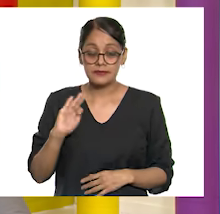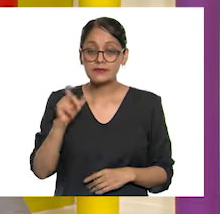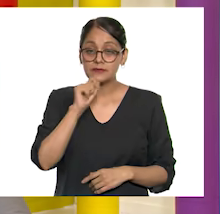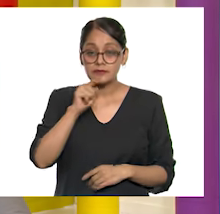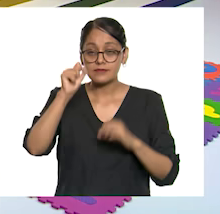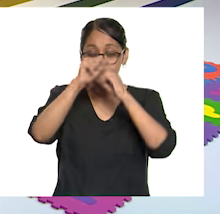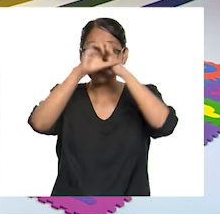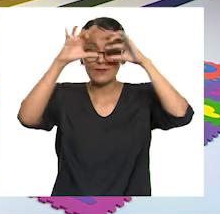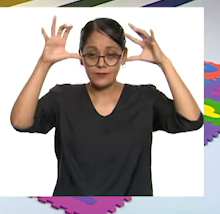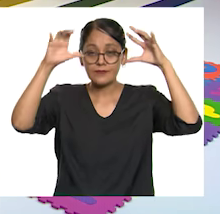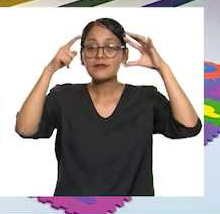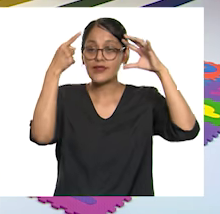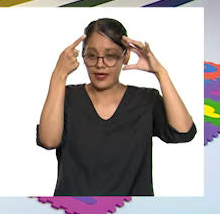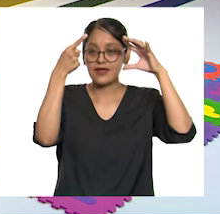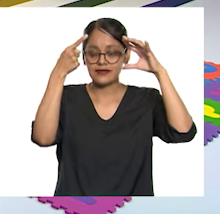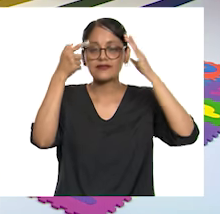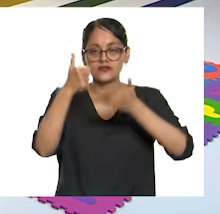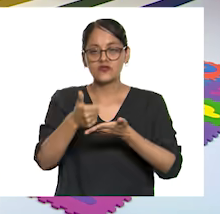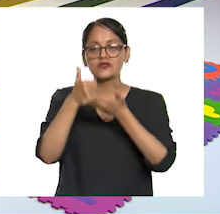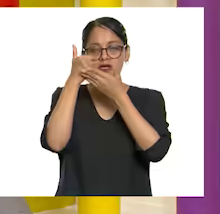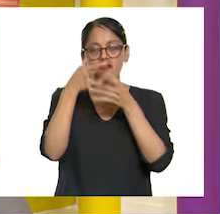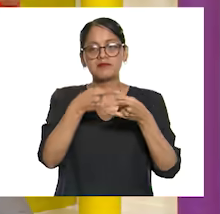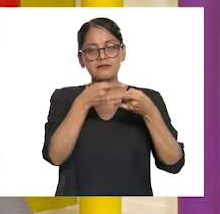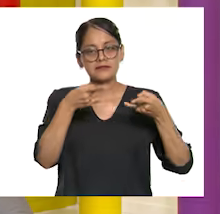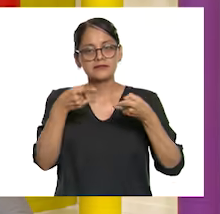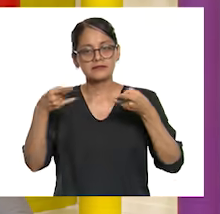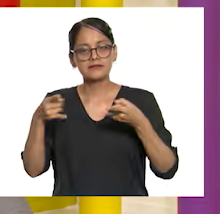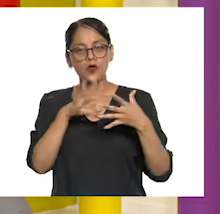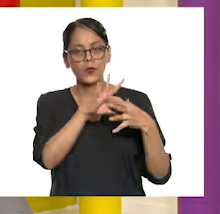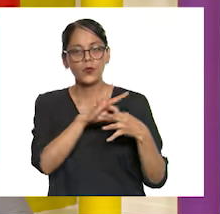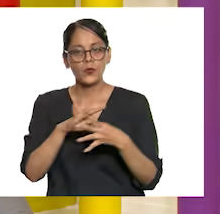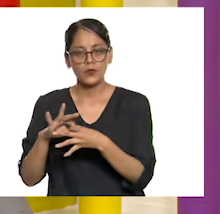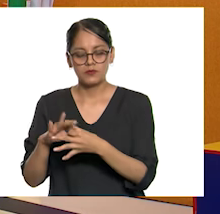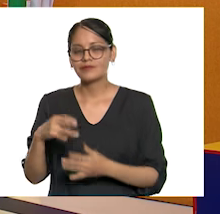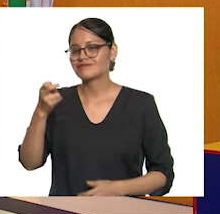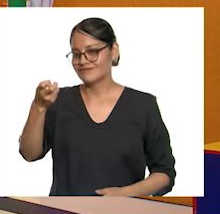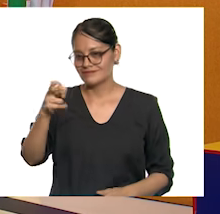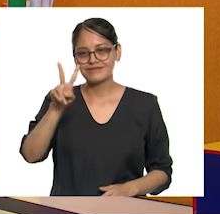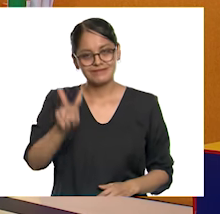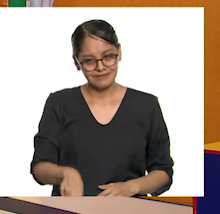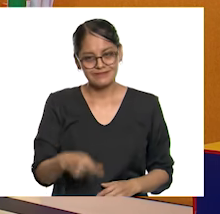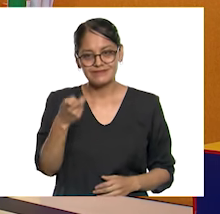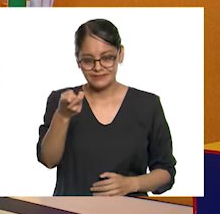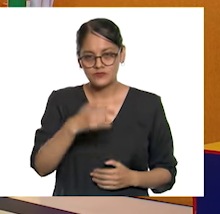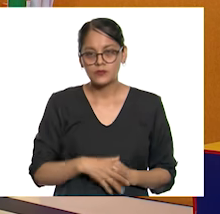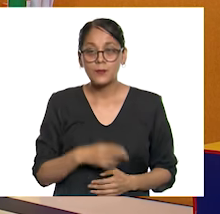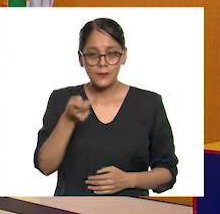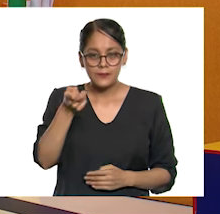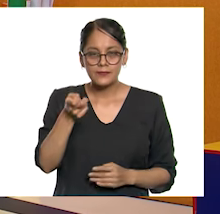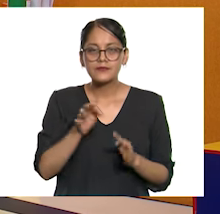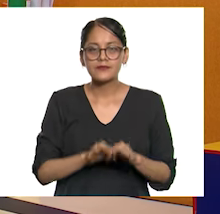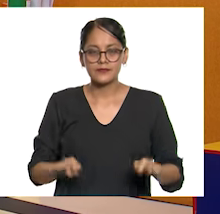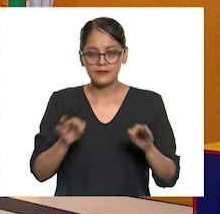imaginación es la que va completando el cuento, por decirlo de alguna manera. Exactamente. Y por eso son muy importantes